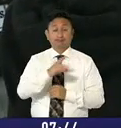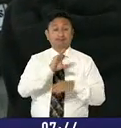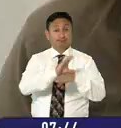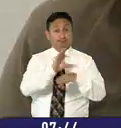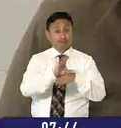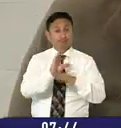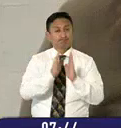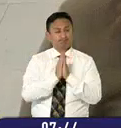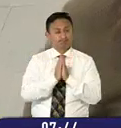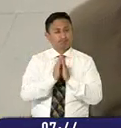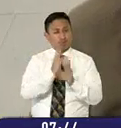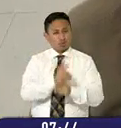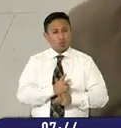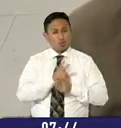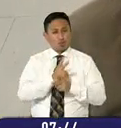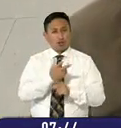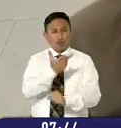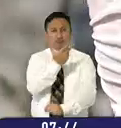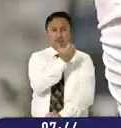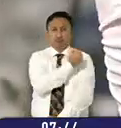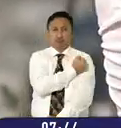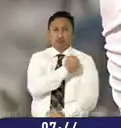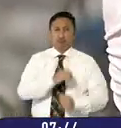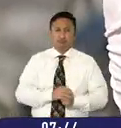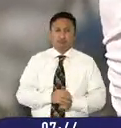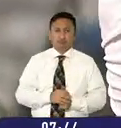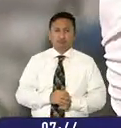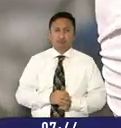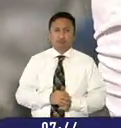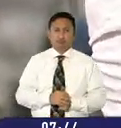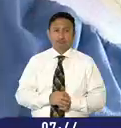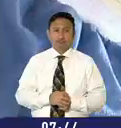queda más que cuidarse, vacunarse. De pronto los